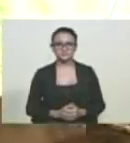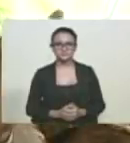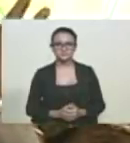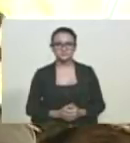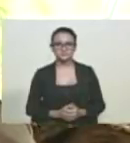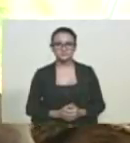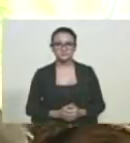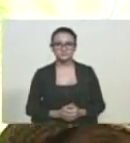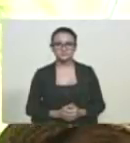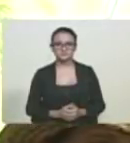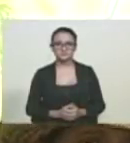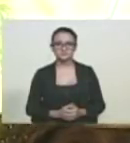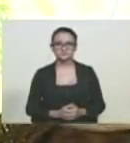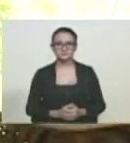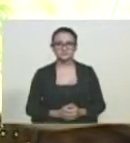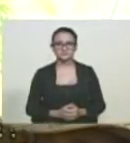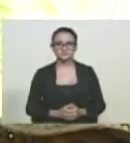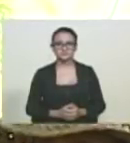que esto nos obliga